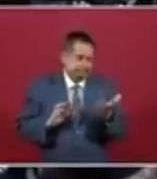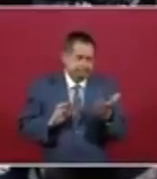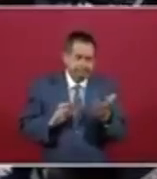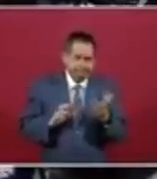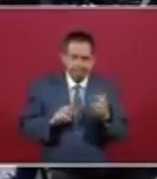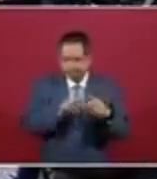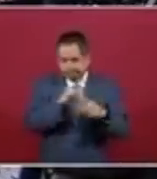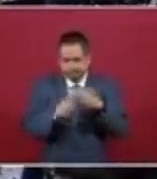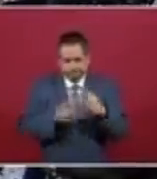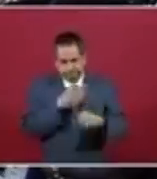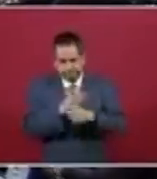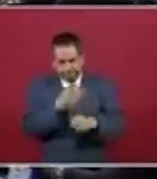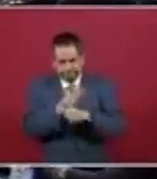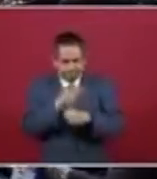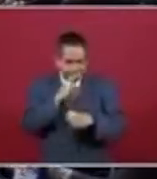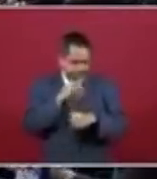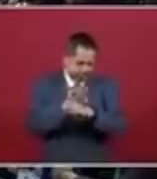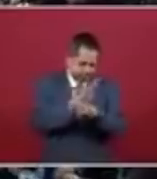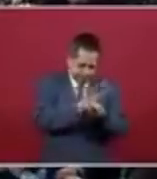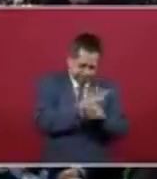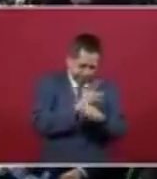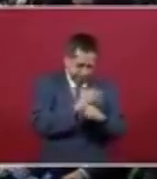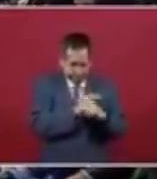Se va a mejorar mucho